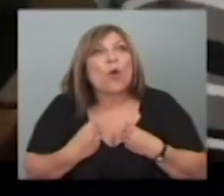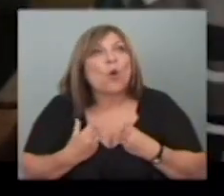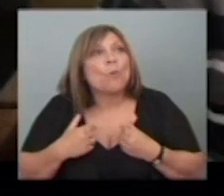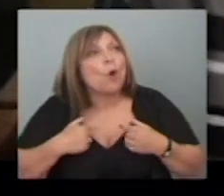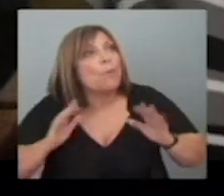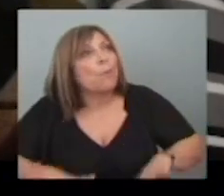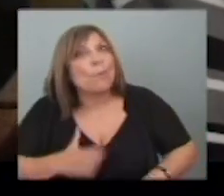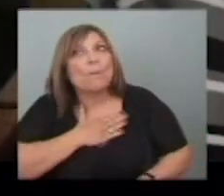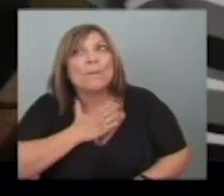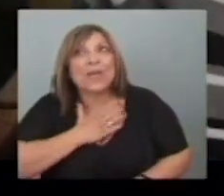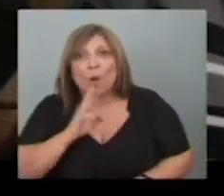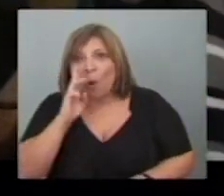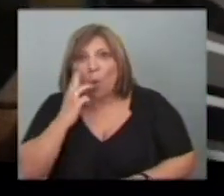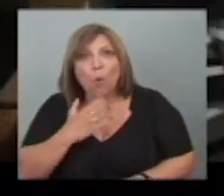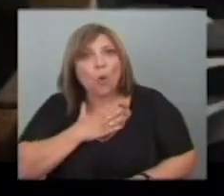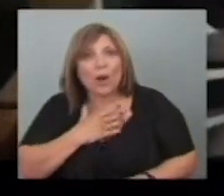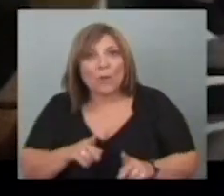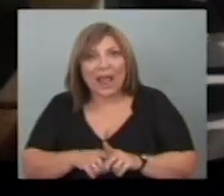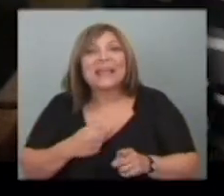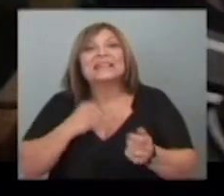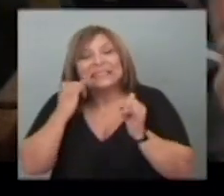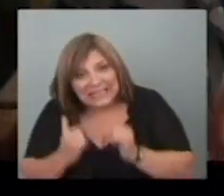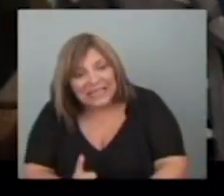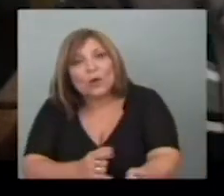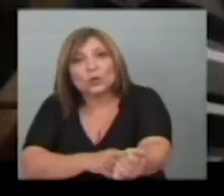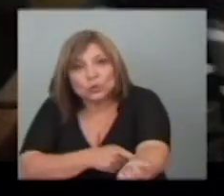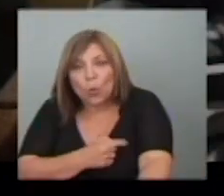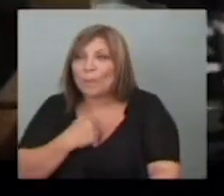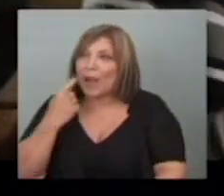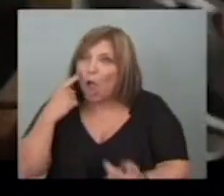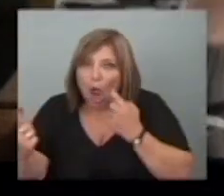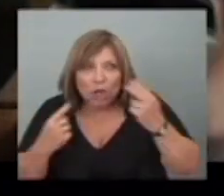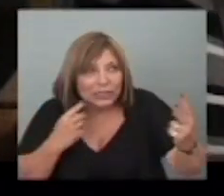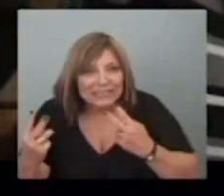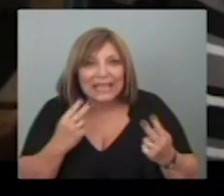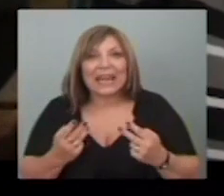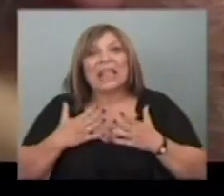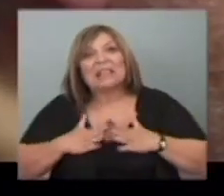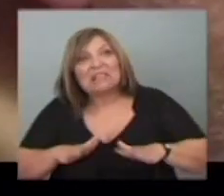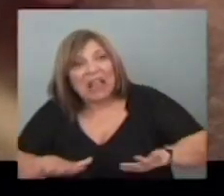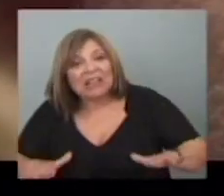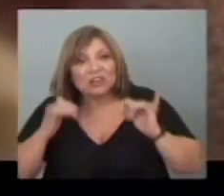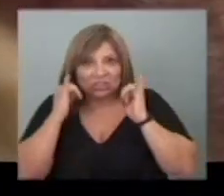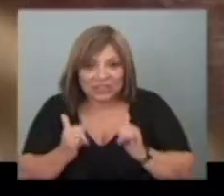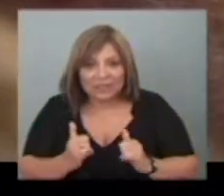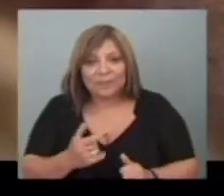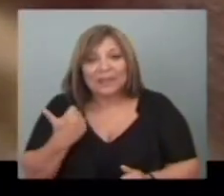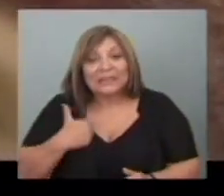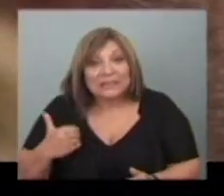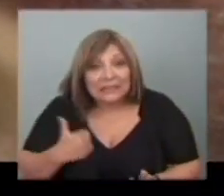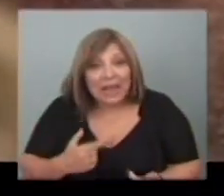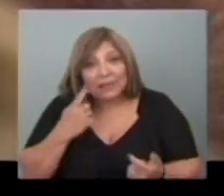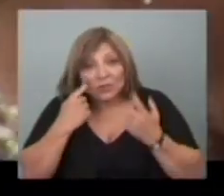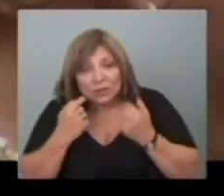tuyo. Yo no lo sentí nunca como mío. Sí me acostumbré a conocer lugares, estar tranquilo en el lugar. La nostalgia y el